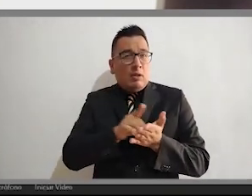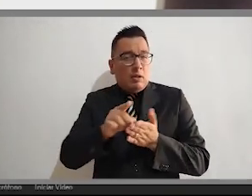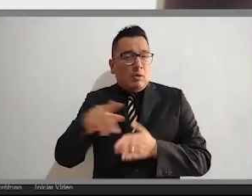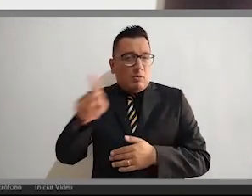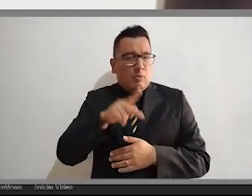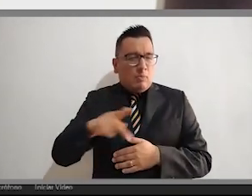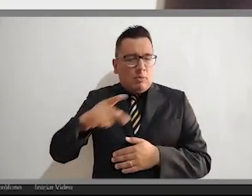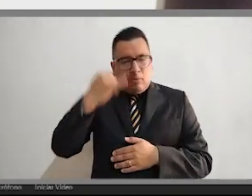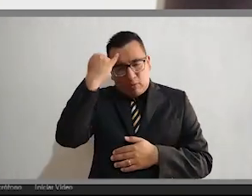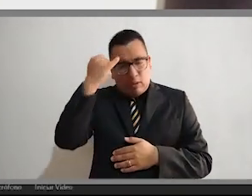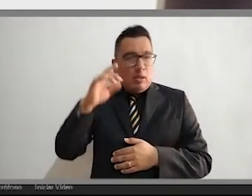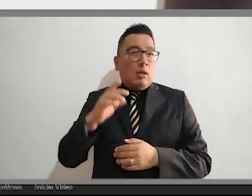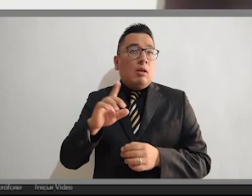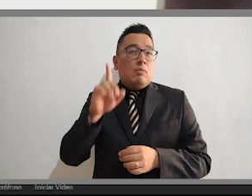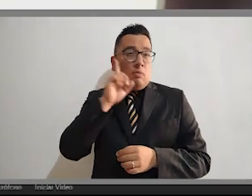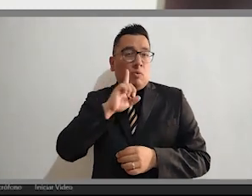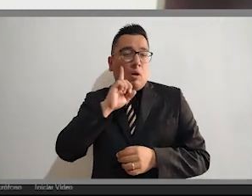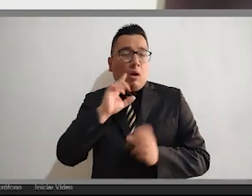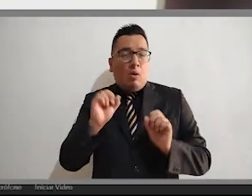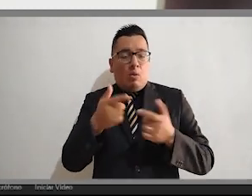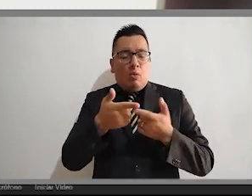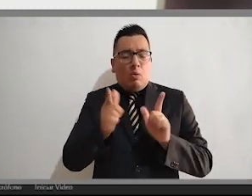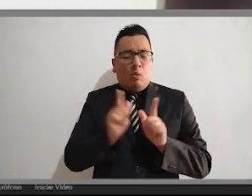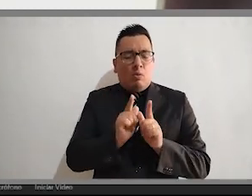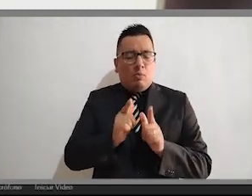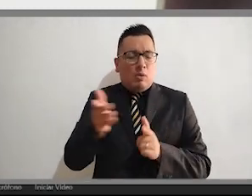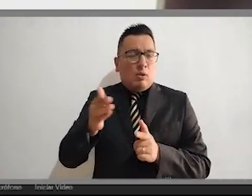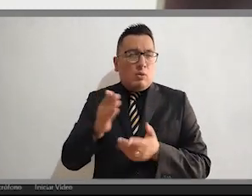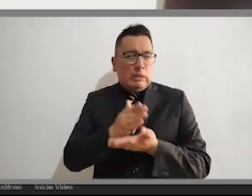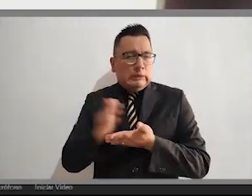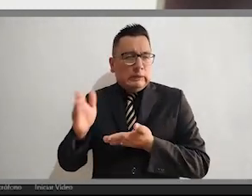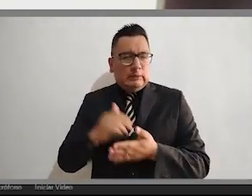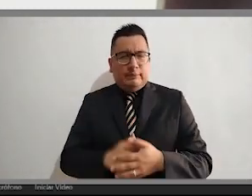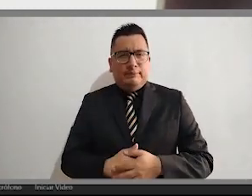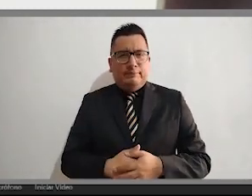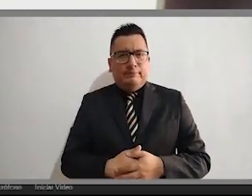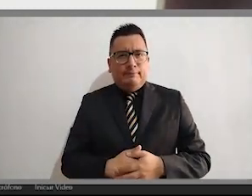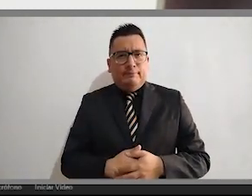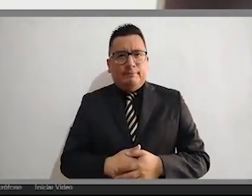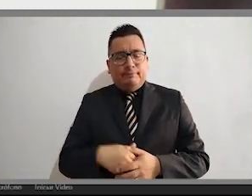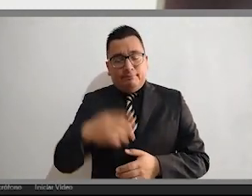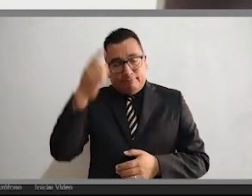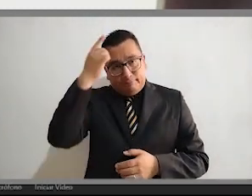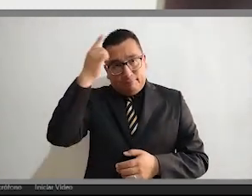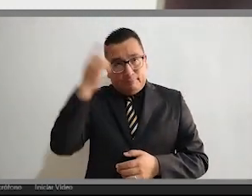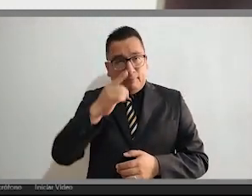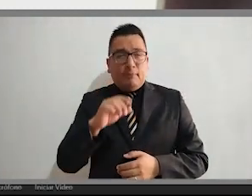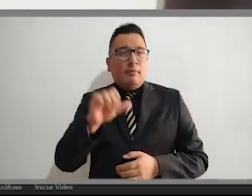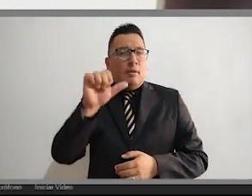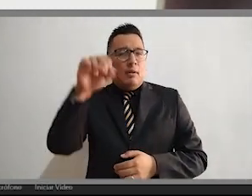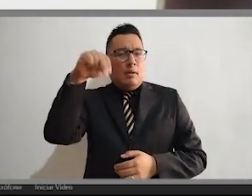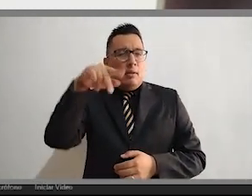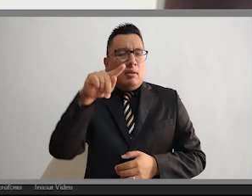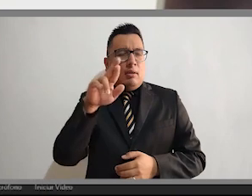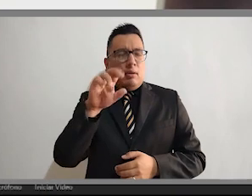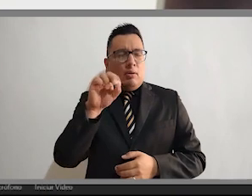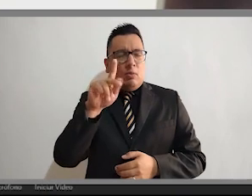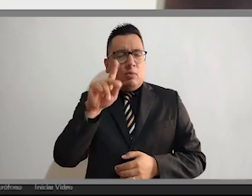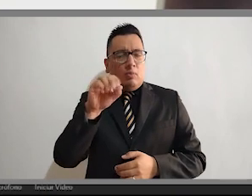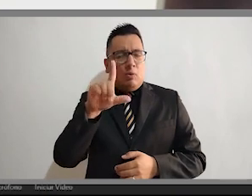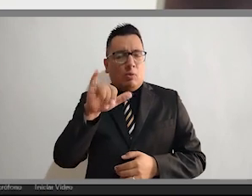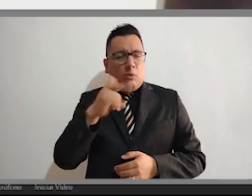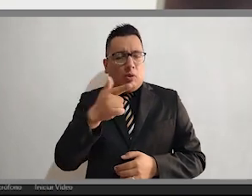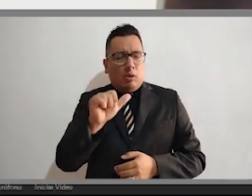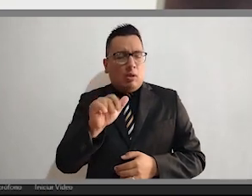Pueblos y Comunidades Indígenas de las Mujeres y Grupos en Situación de Desventaja. Es doctoranda en Antropología por la Universidad Nacional Autónoma